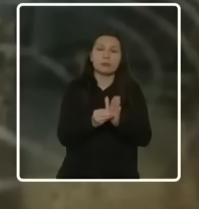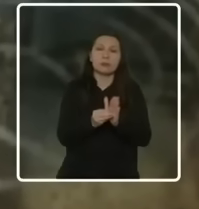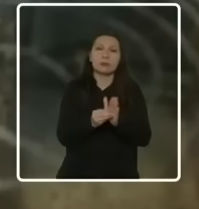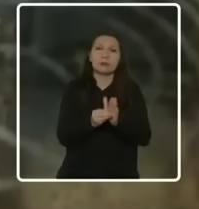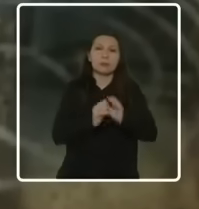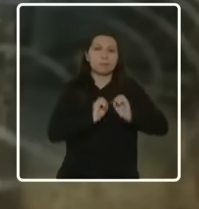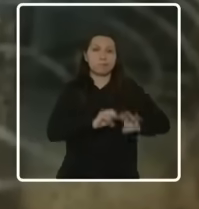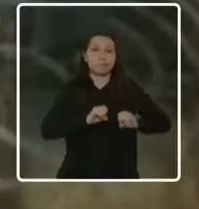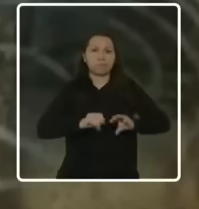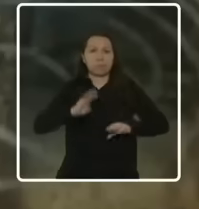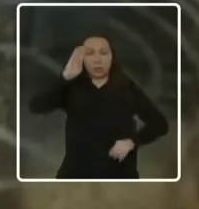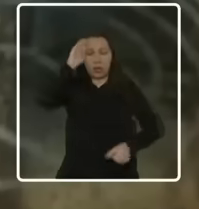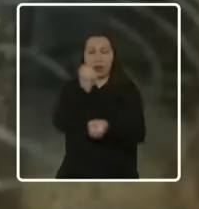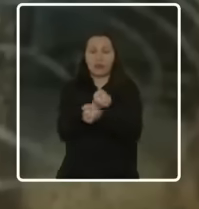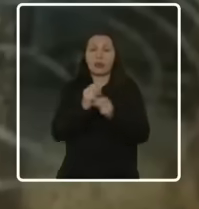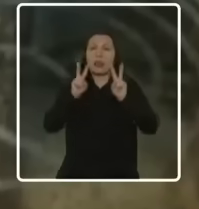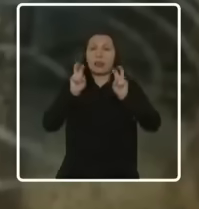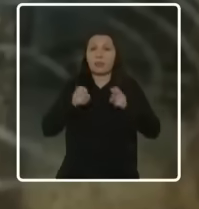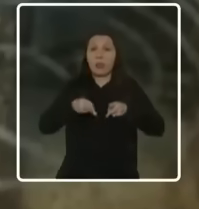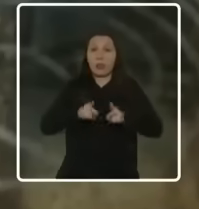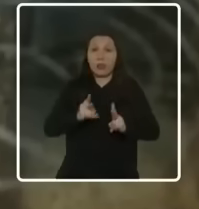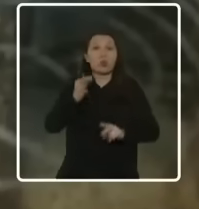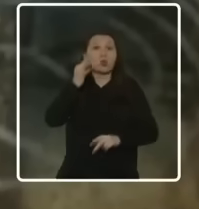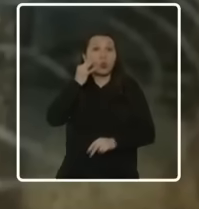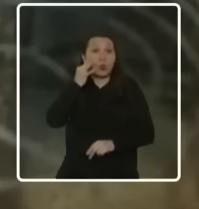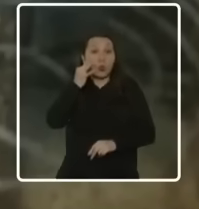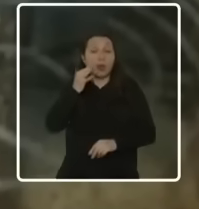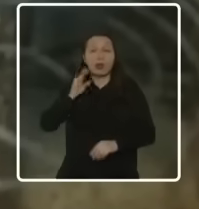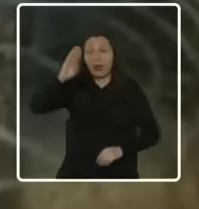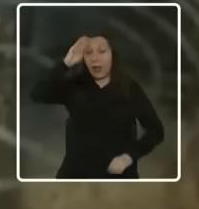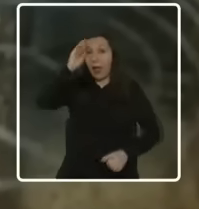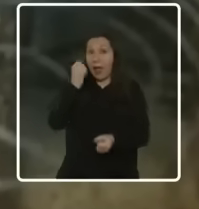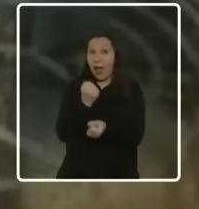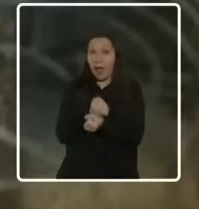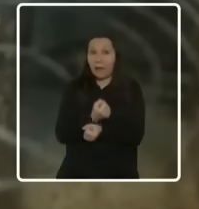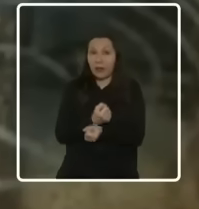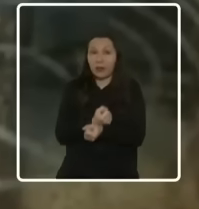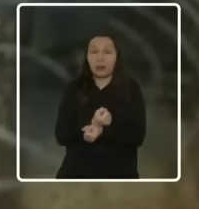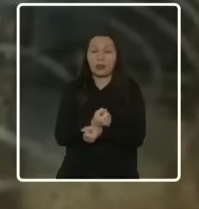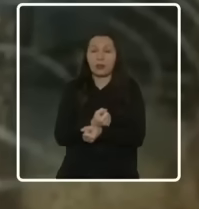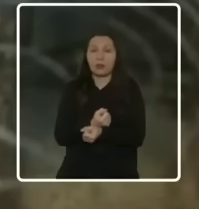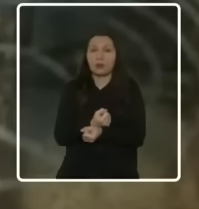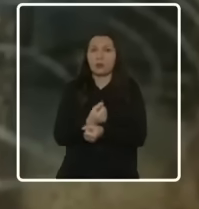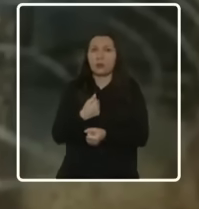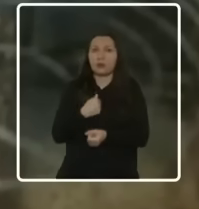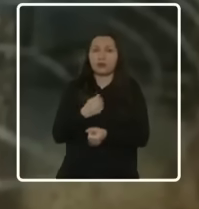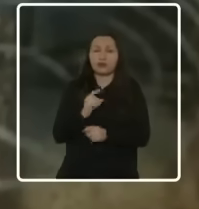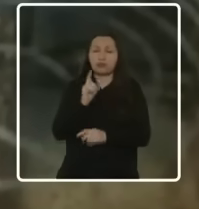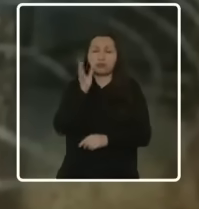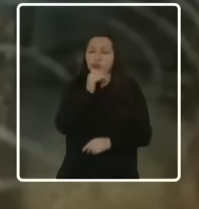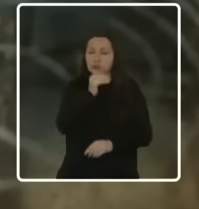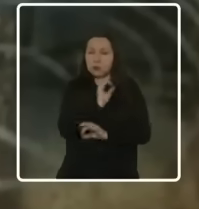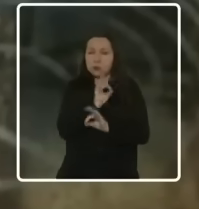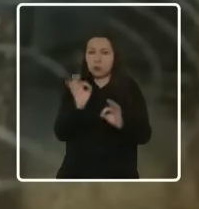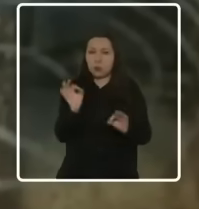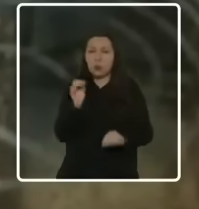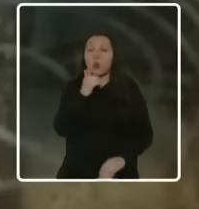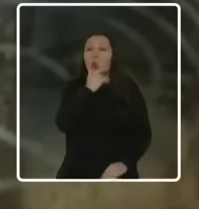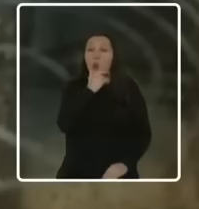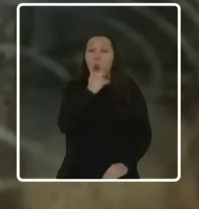la formación de carabineros en materia de derechos humanos. Carabineros, yo no tengo ninguna duda que